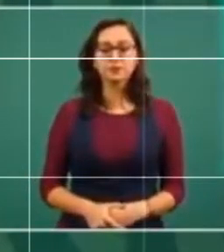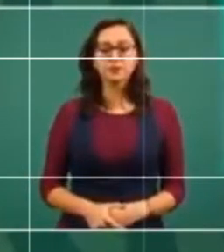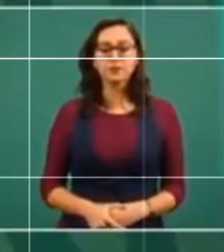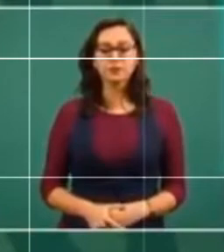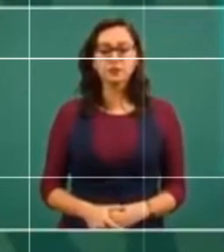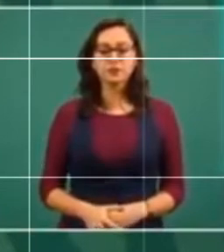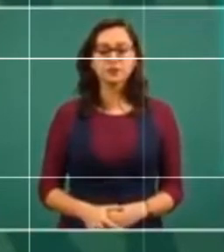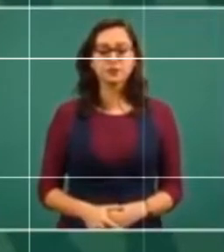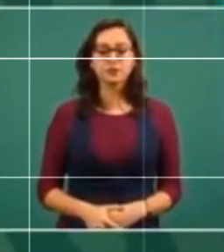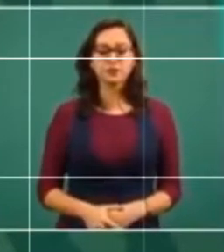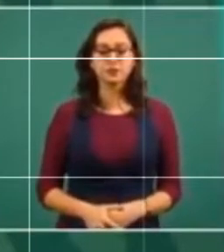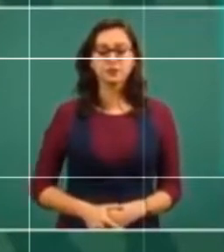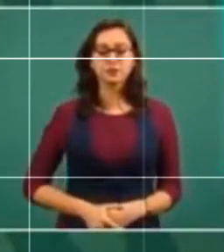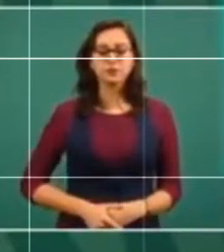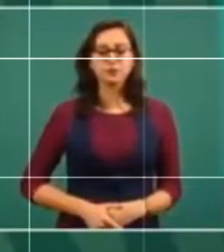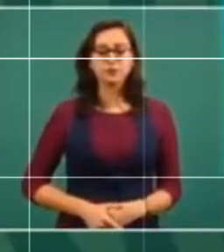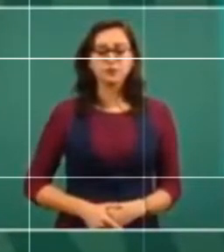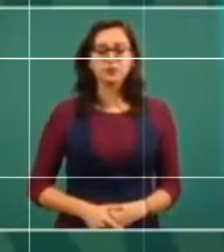Si